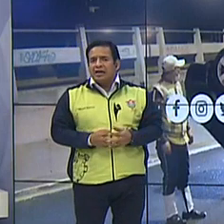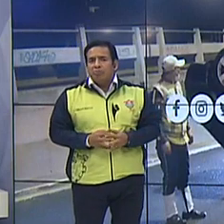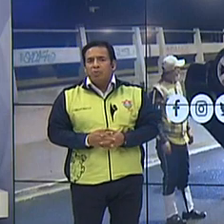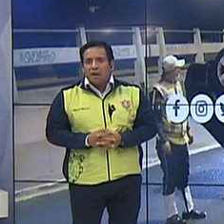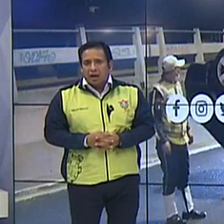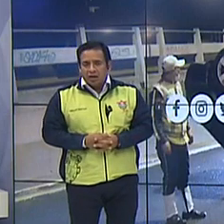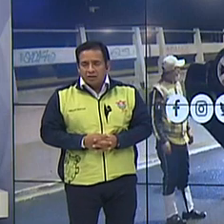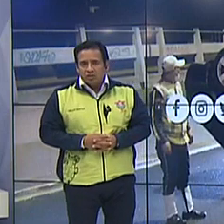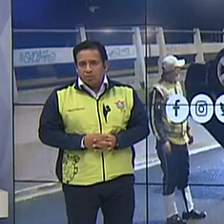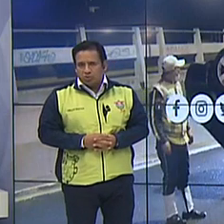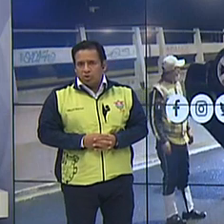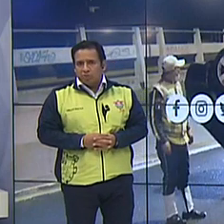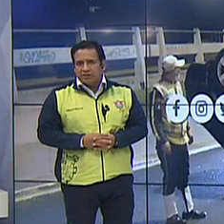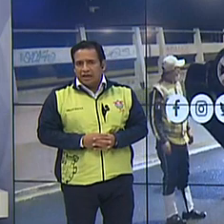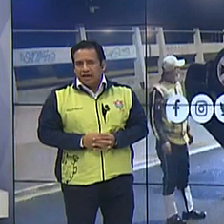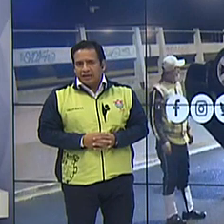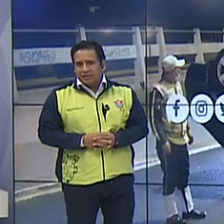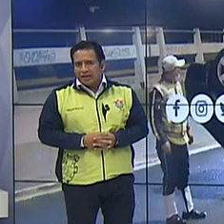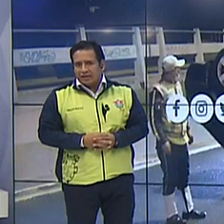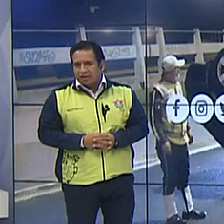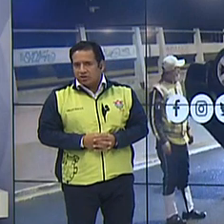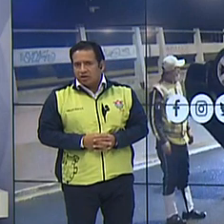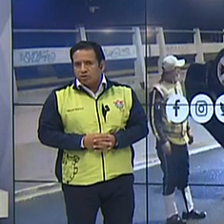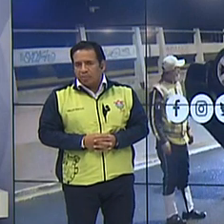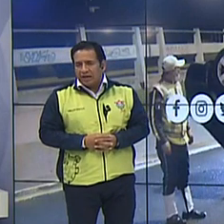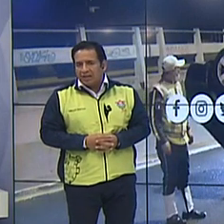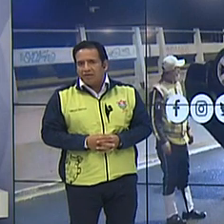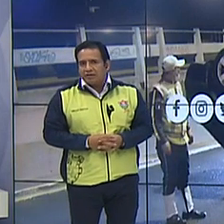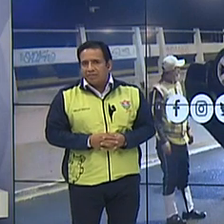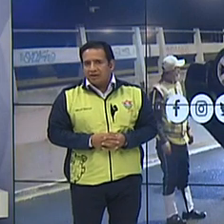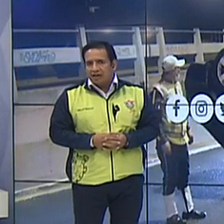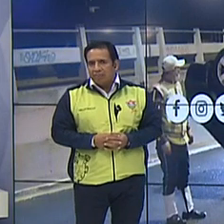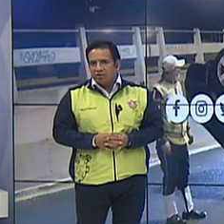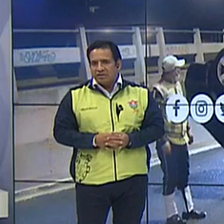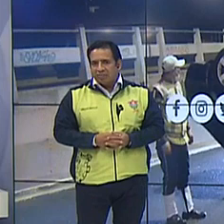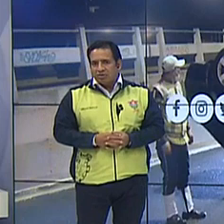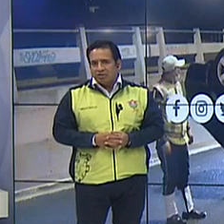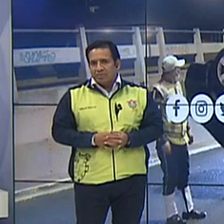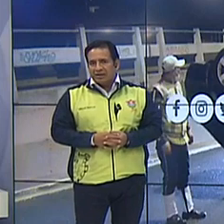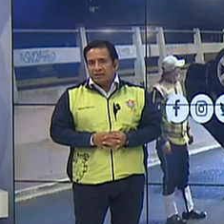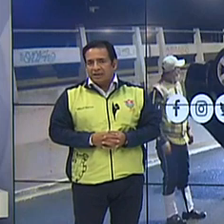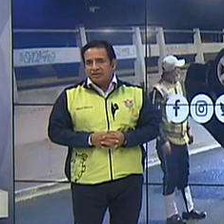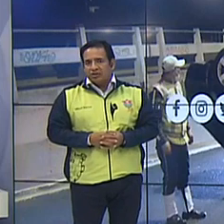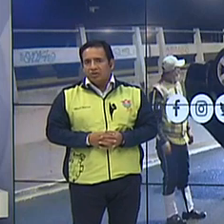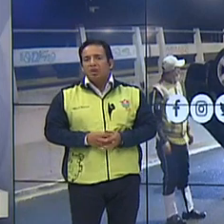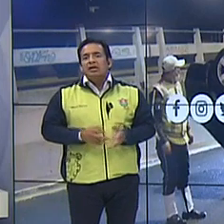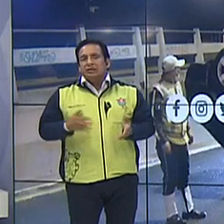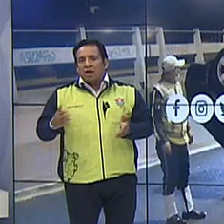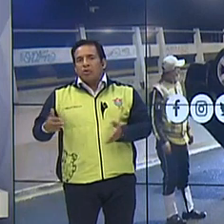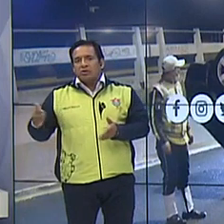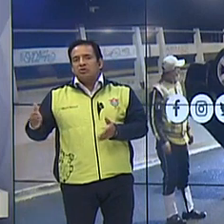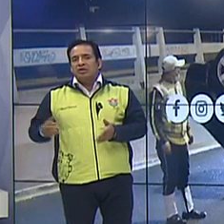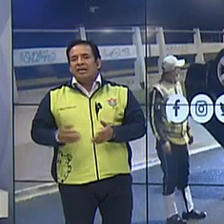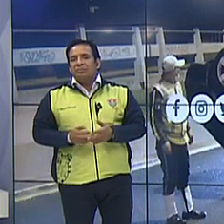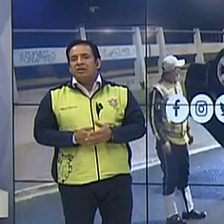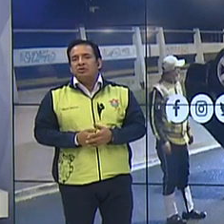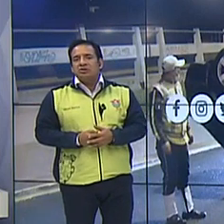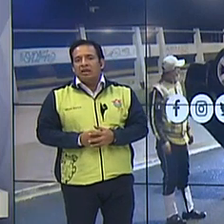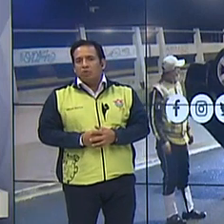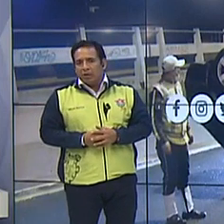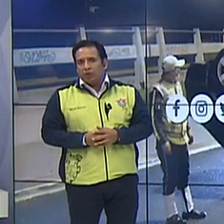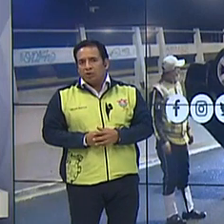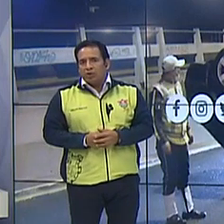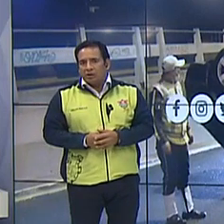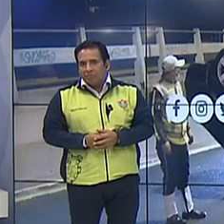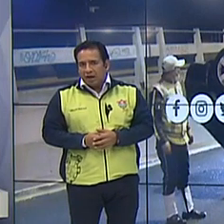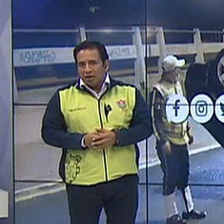Guatemala y en la República. Es oportuno comentarle que siguen las acciones operativas de parte de la Policía Municipal de Tránsito de acuerdo a los lineamientos